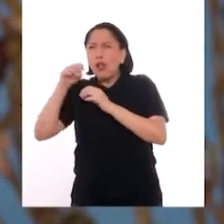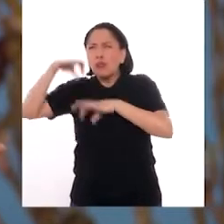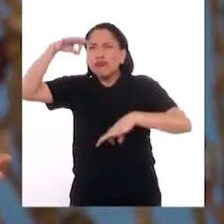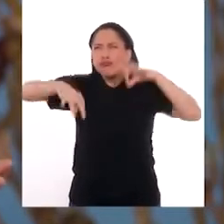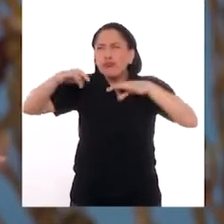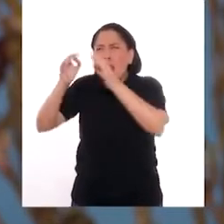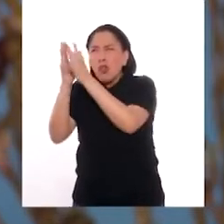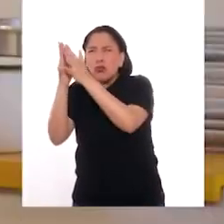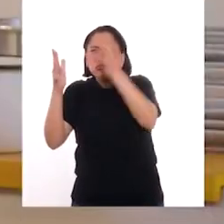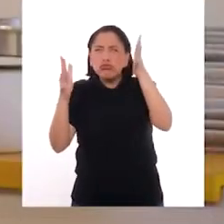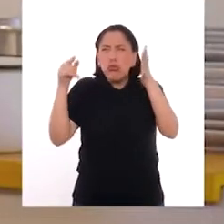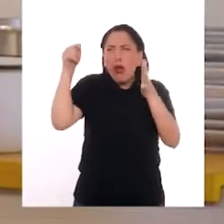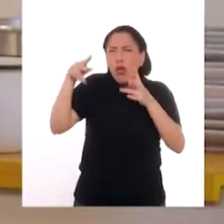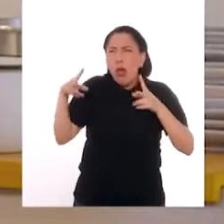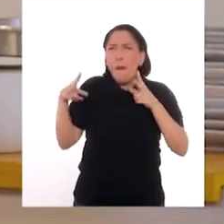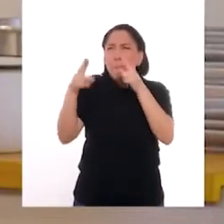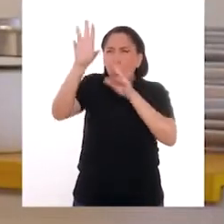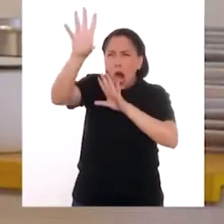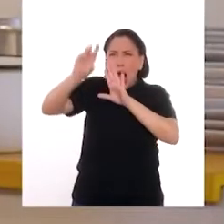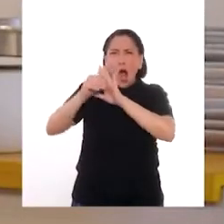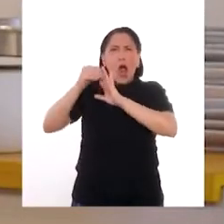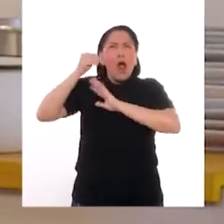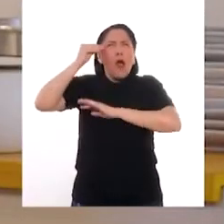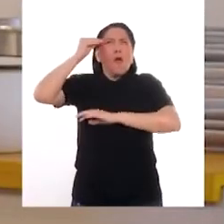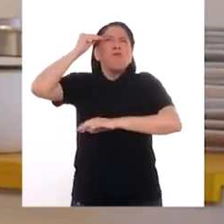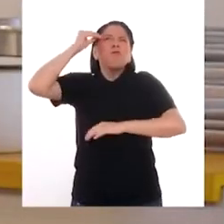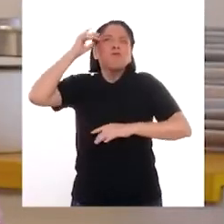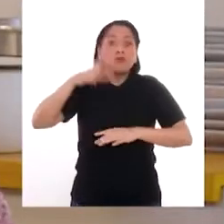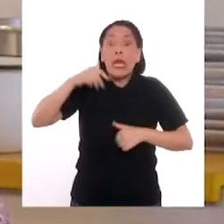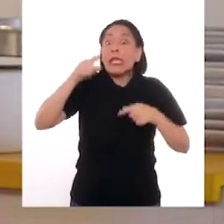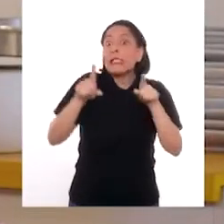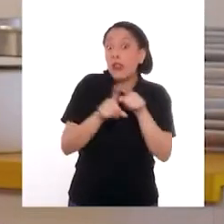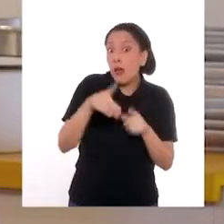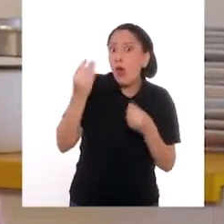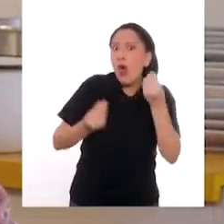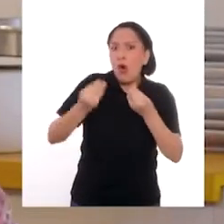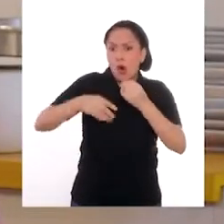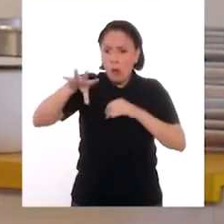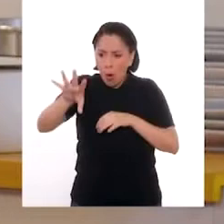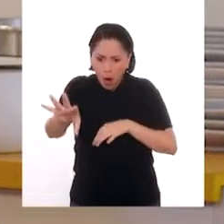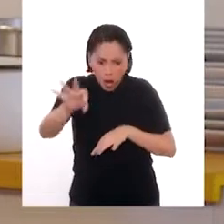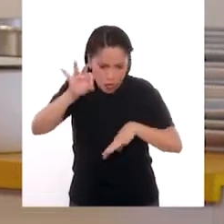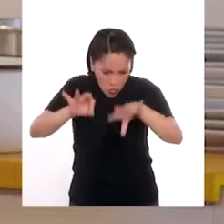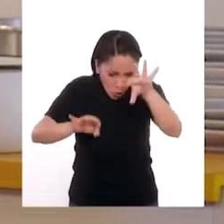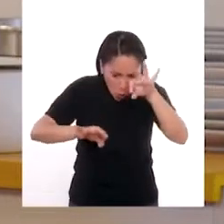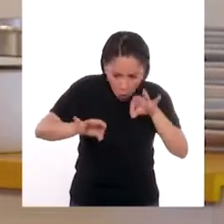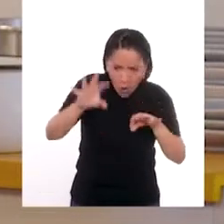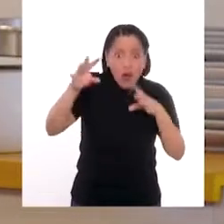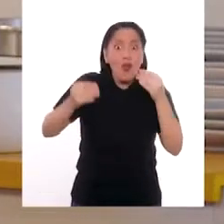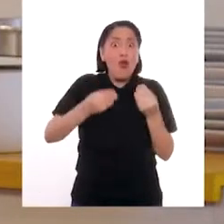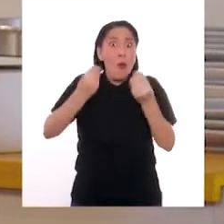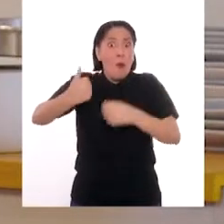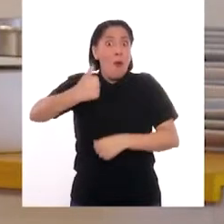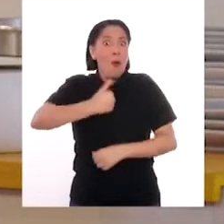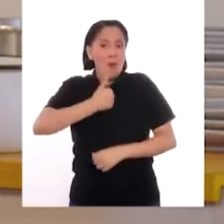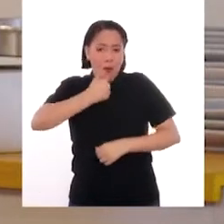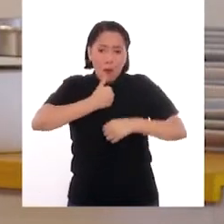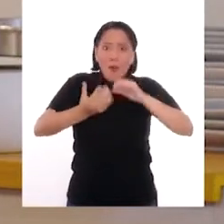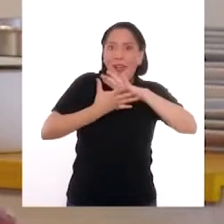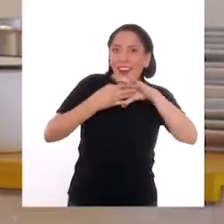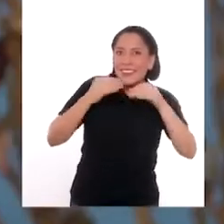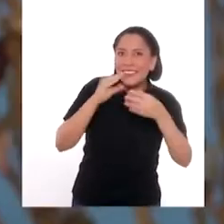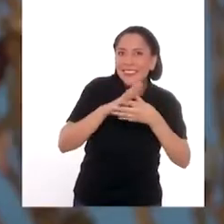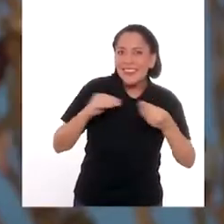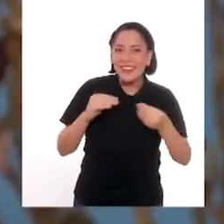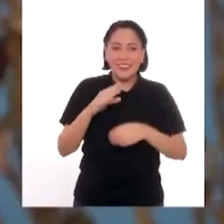que nos inspire. Y escoger los elementos que nos gusten y construir nuestra propia